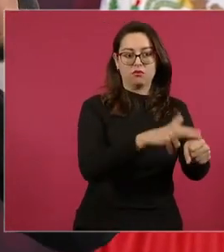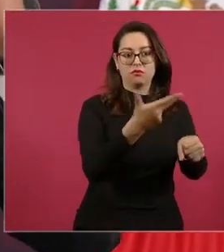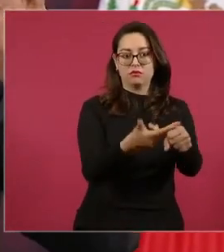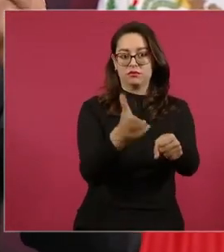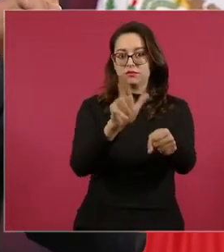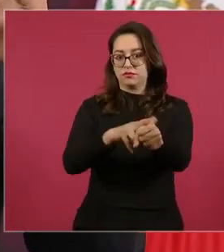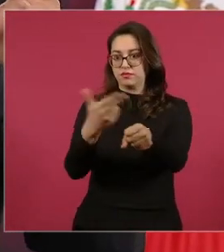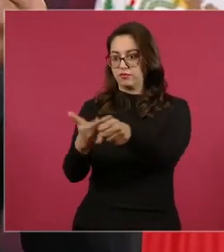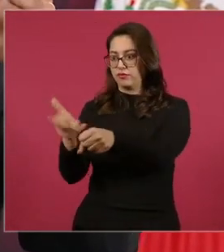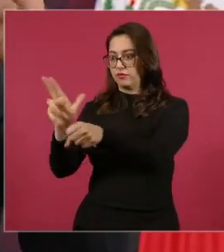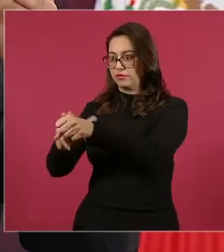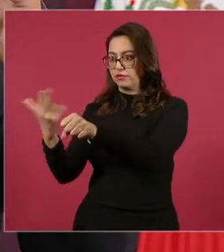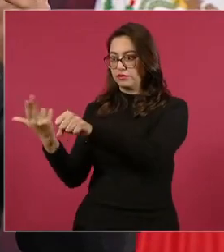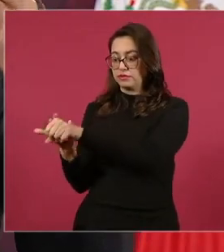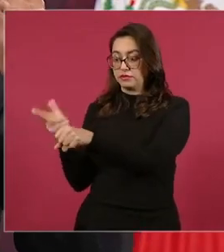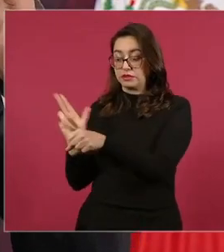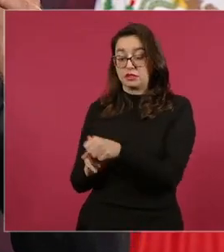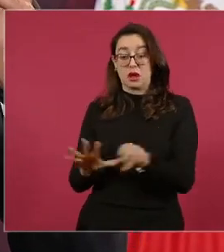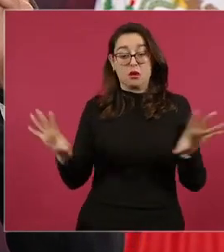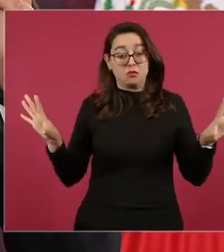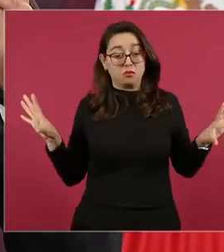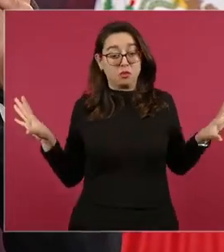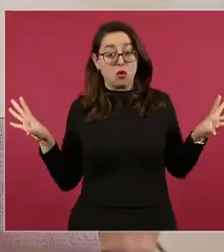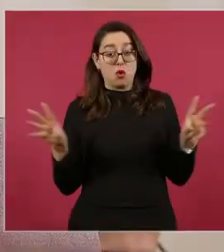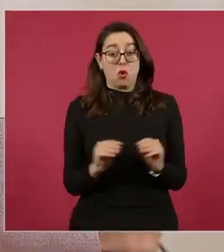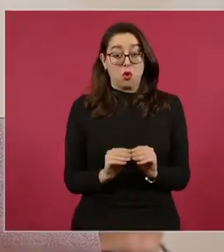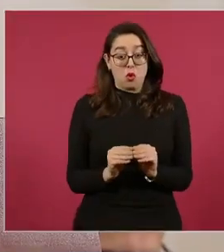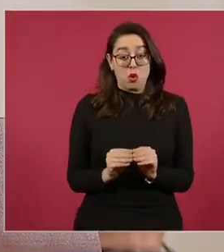por los 9 hospitales.